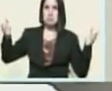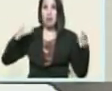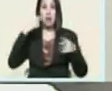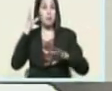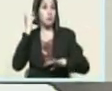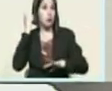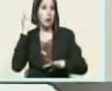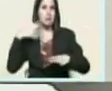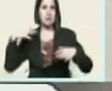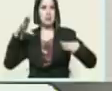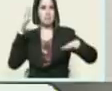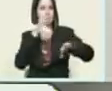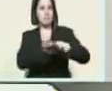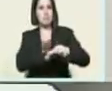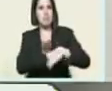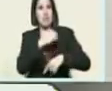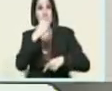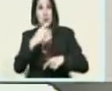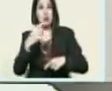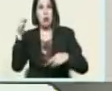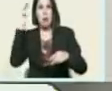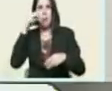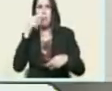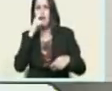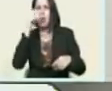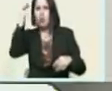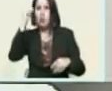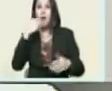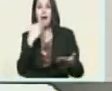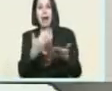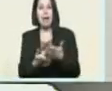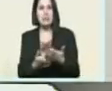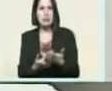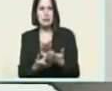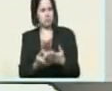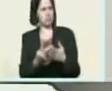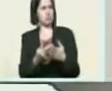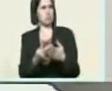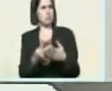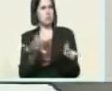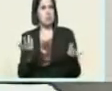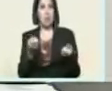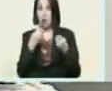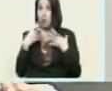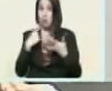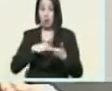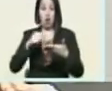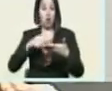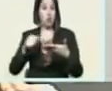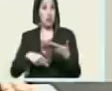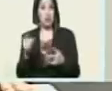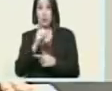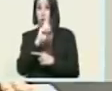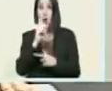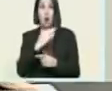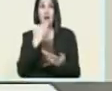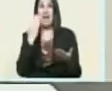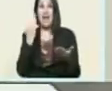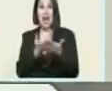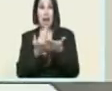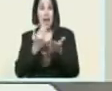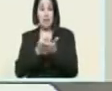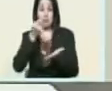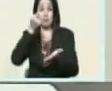de las mujeres me agarró el brazo derecho y me dijo, Maduro, Maduro, gracias. Y yo le digo, oh, bueno, el contrato colectivo no, gracias porque